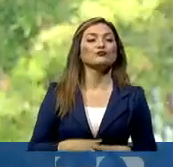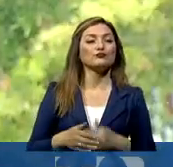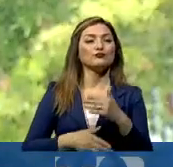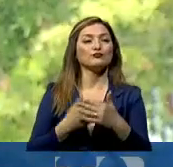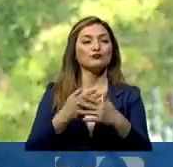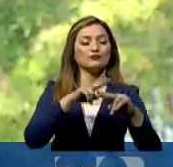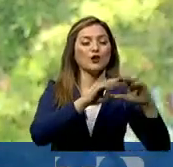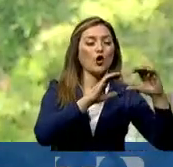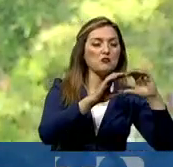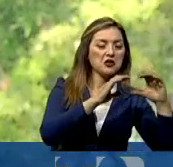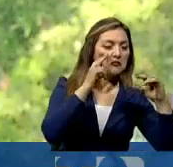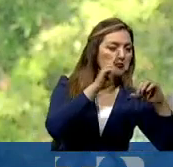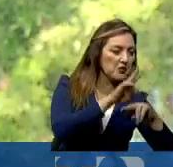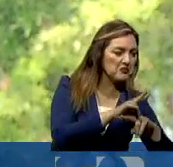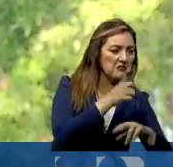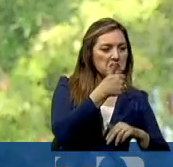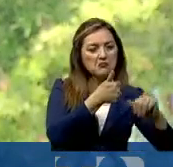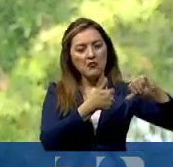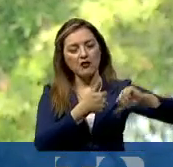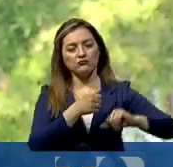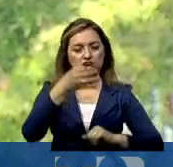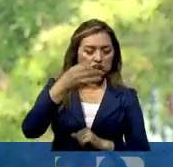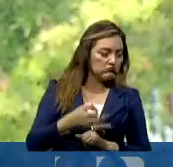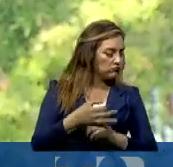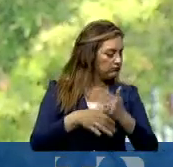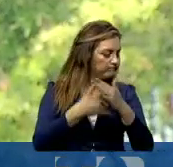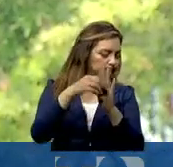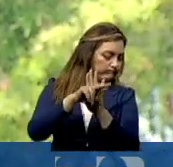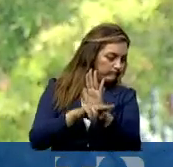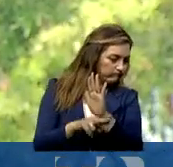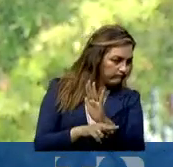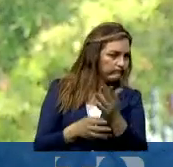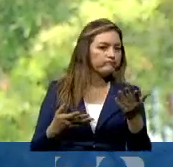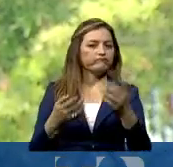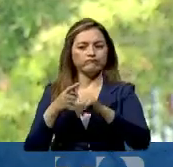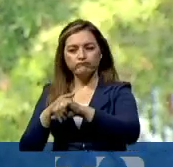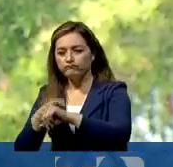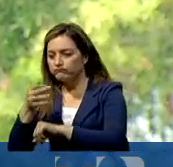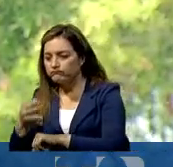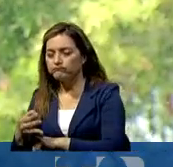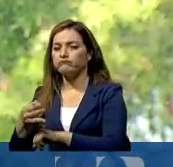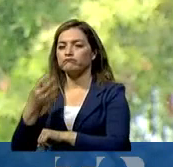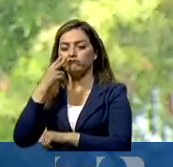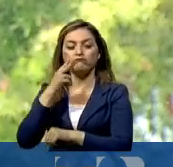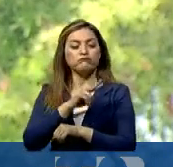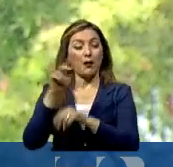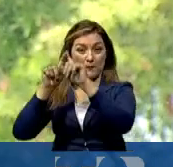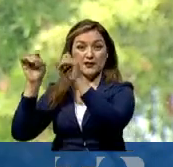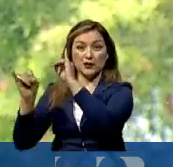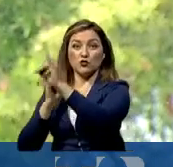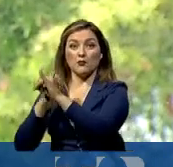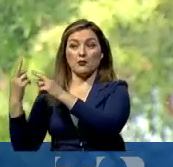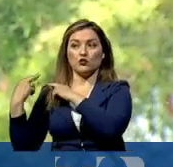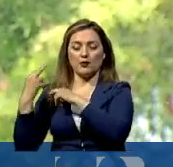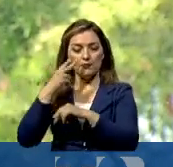comunicación que va a verificar que se estén cumpliendo con todos los requisitos con los tiempos con todas las condiciones que se han